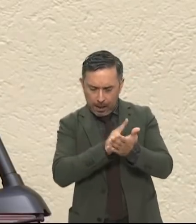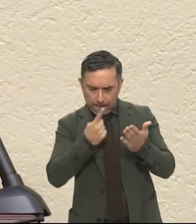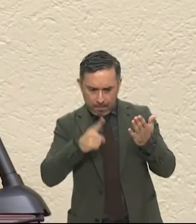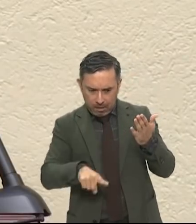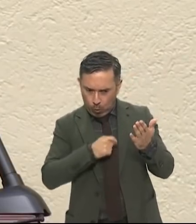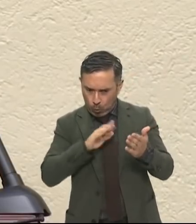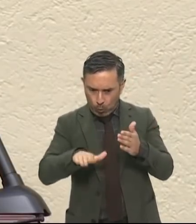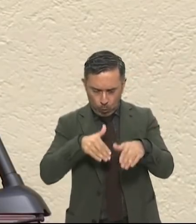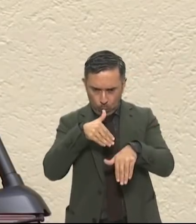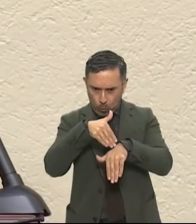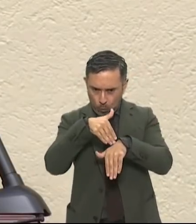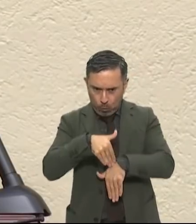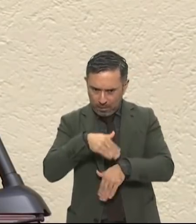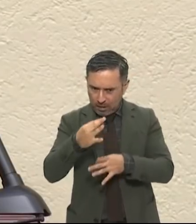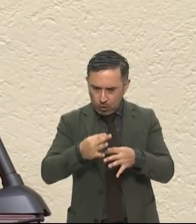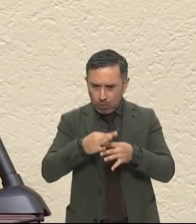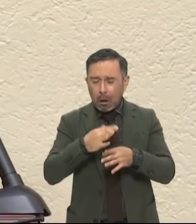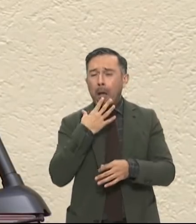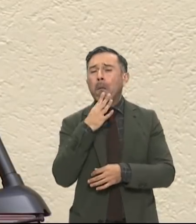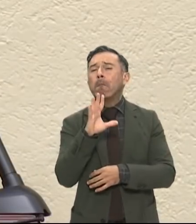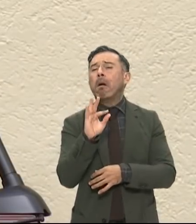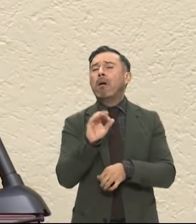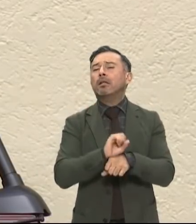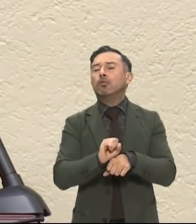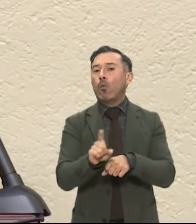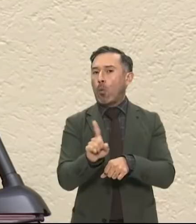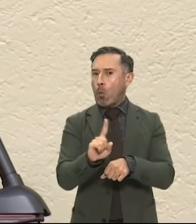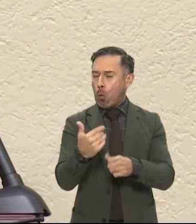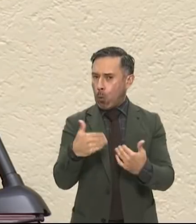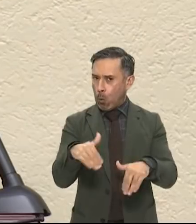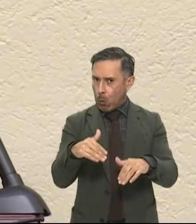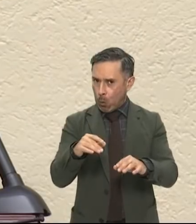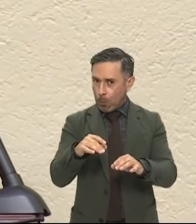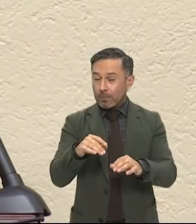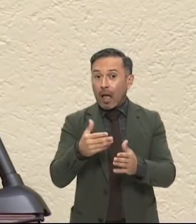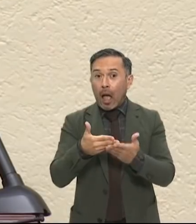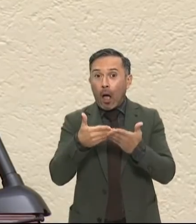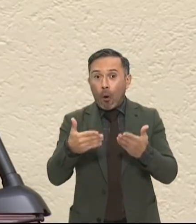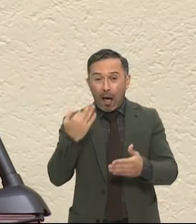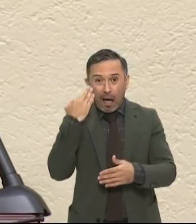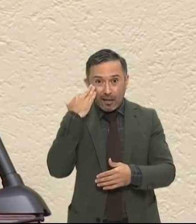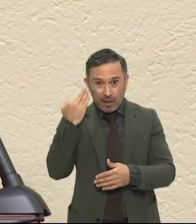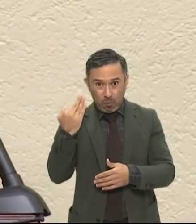asunto menor. En tiempos en los que hay quienes están dispuestos a utilizar